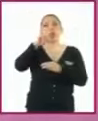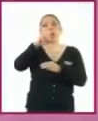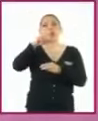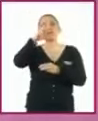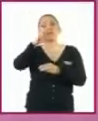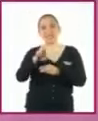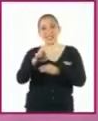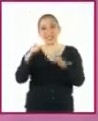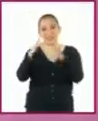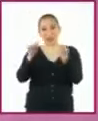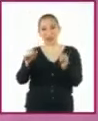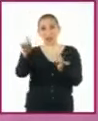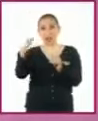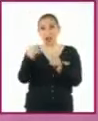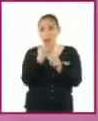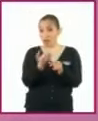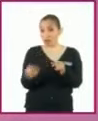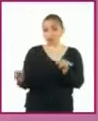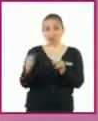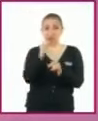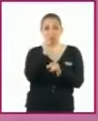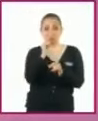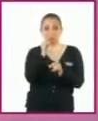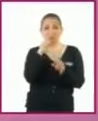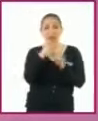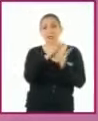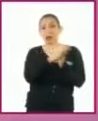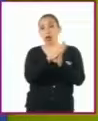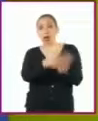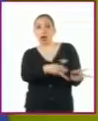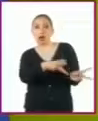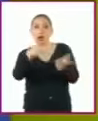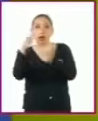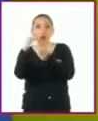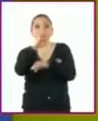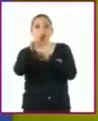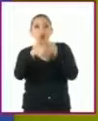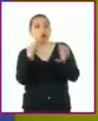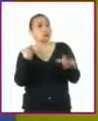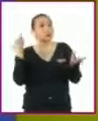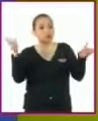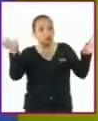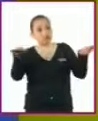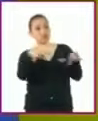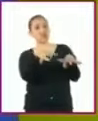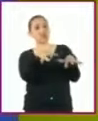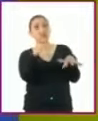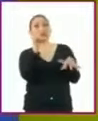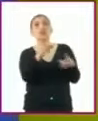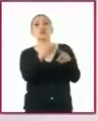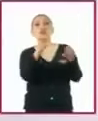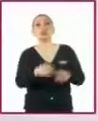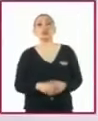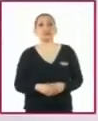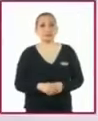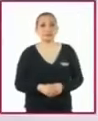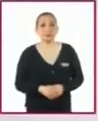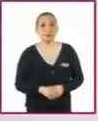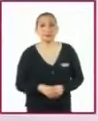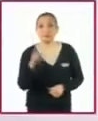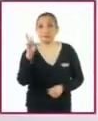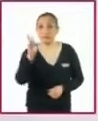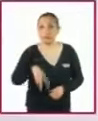en ese momento no era tan reconocida. Fue hasta que la robaron que todos los reflectores estuvieron sobre ella.